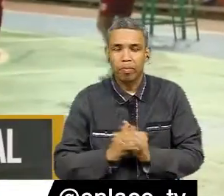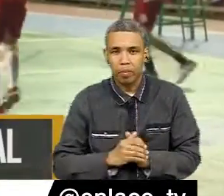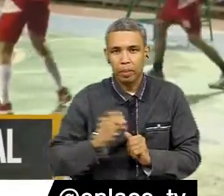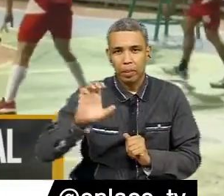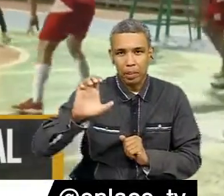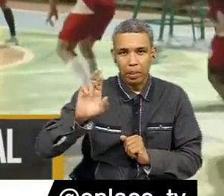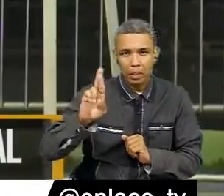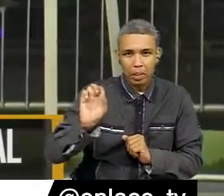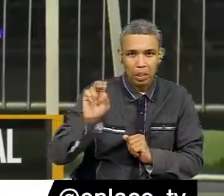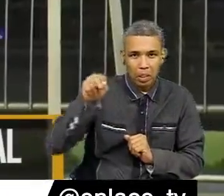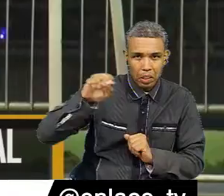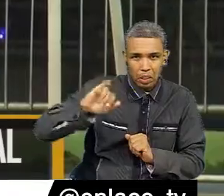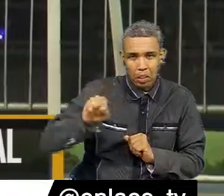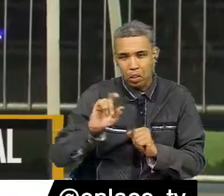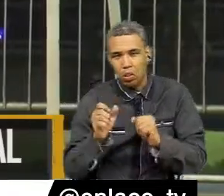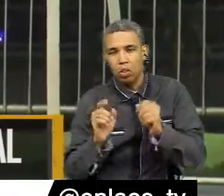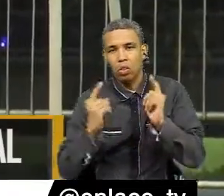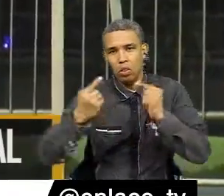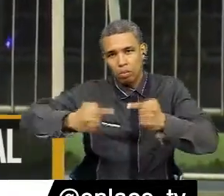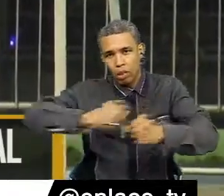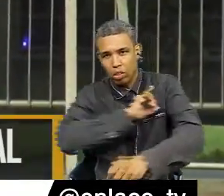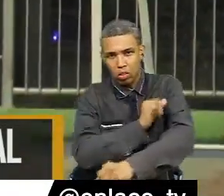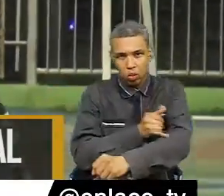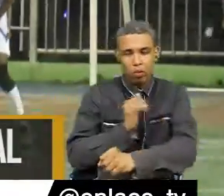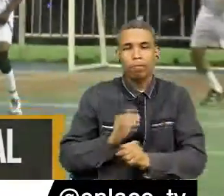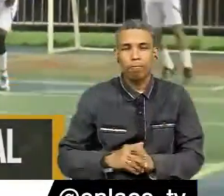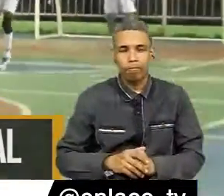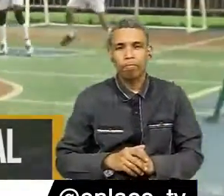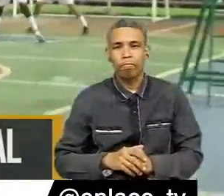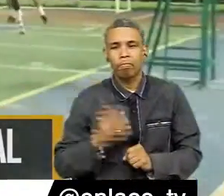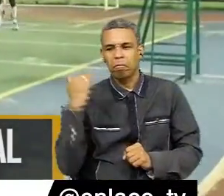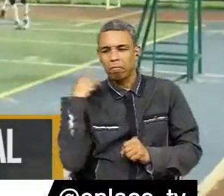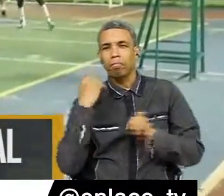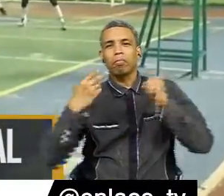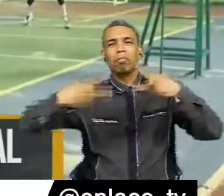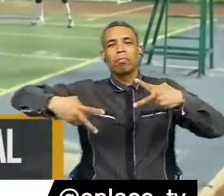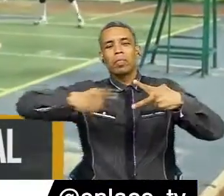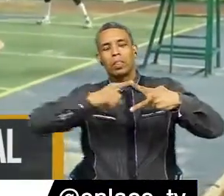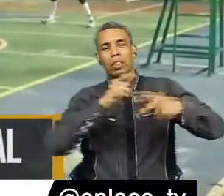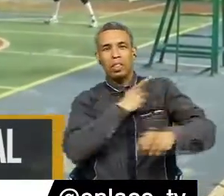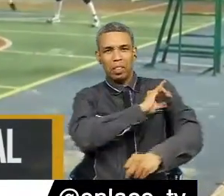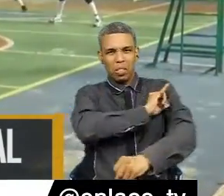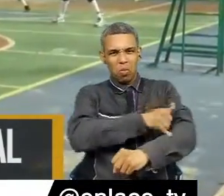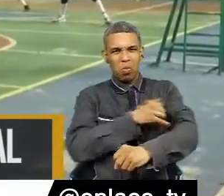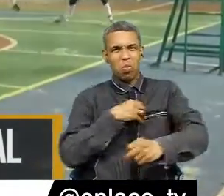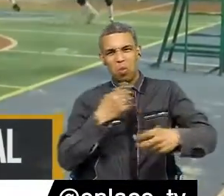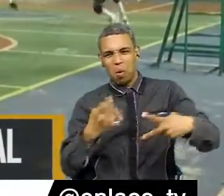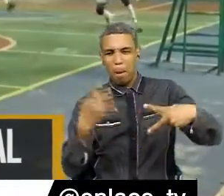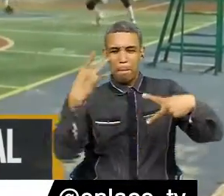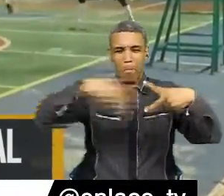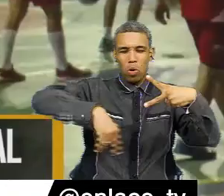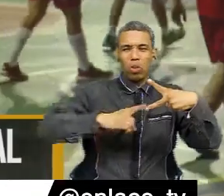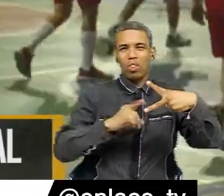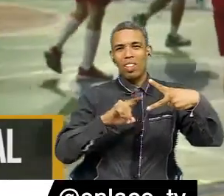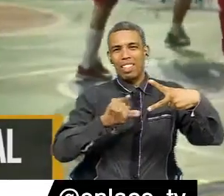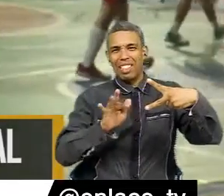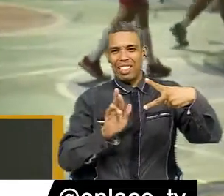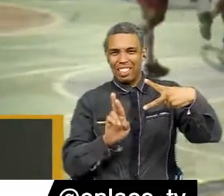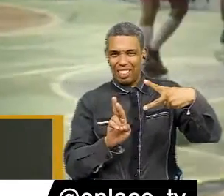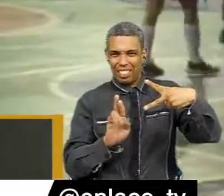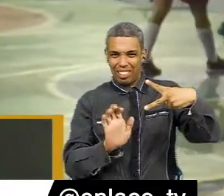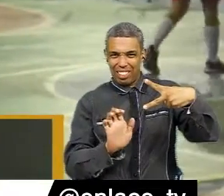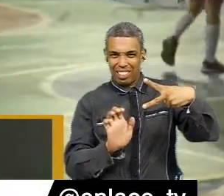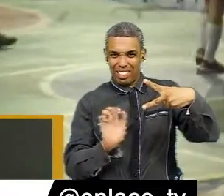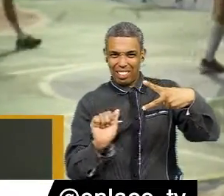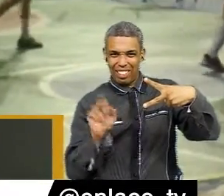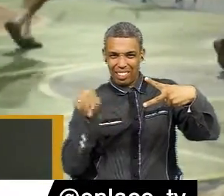En la cancha Los Gallos se enfrentaron a primera hora Yondó y Stream Volley con triunfo para los yondocinos 2-1. El balance del